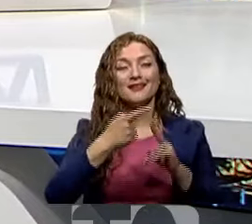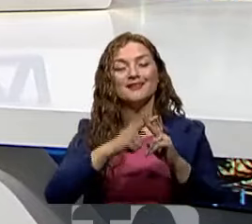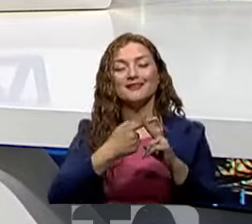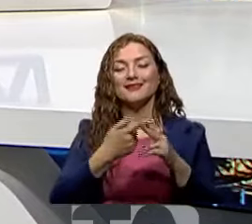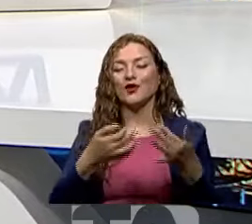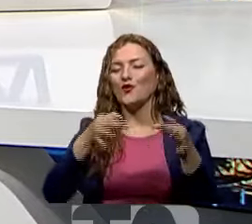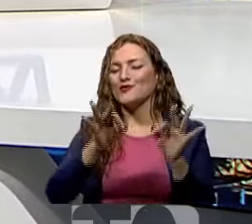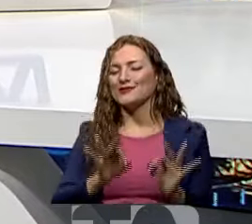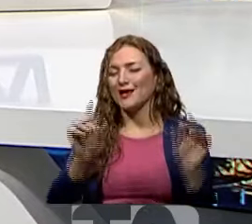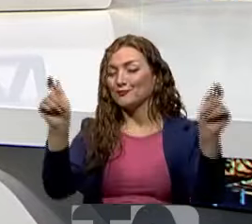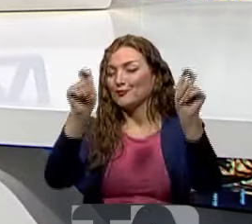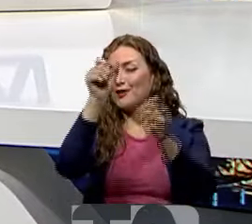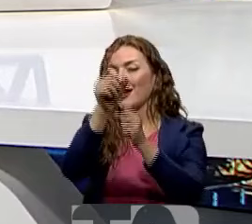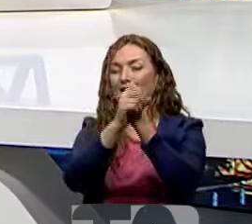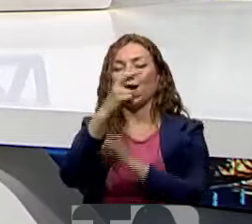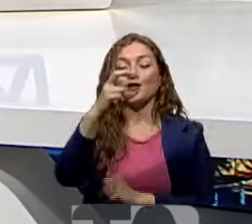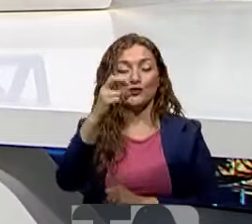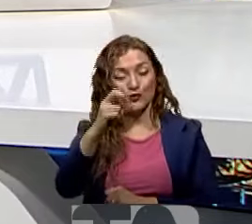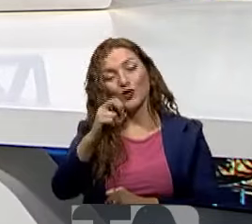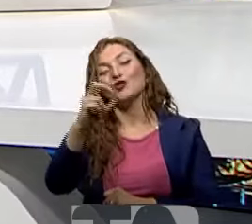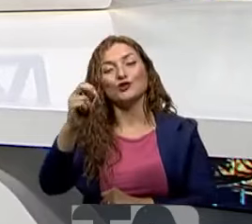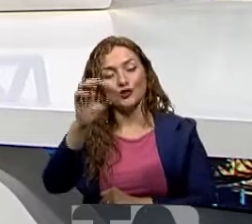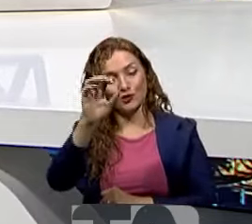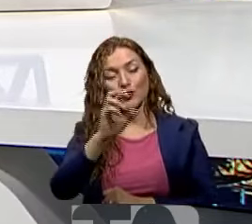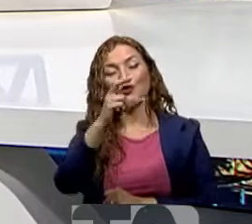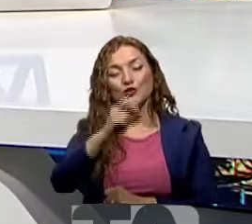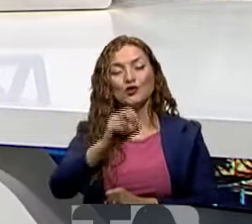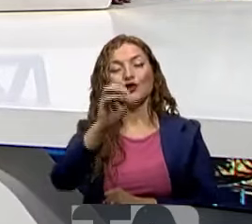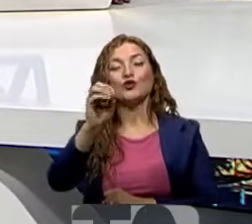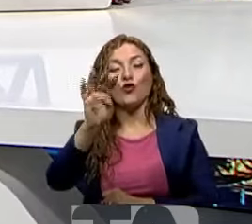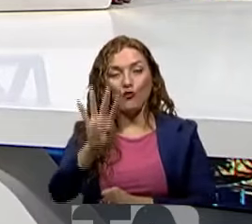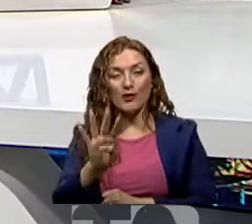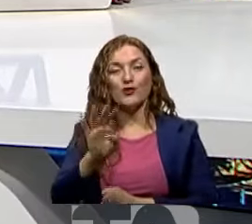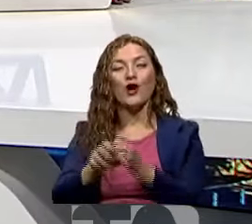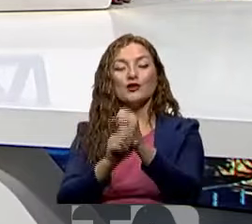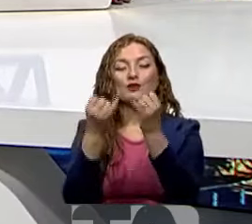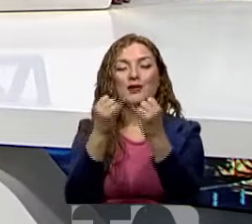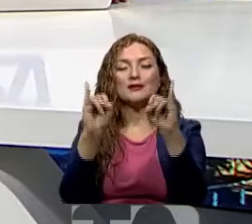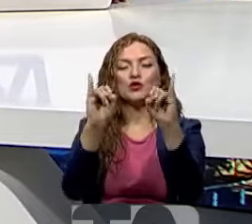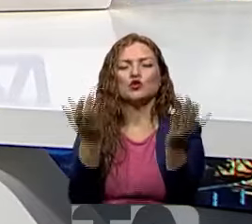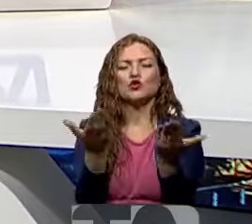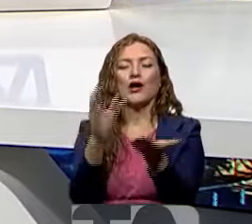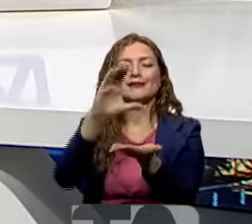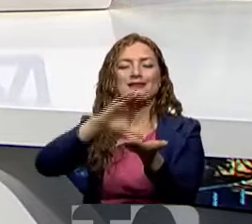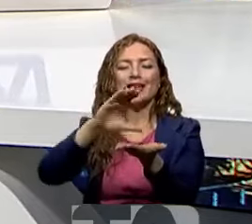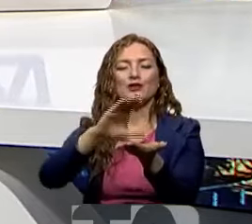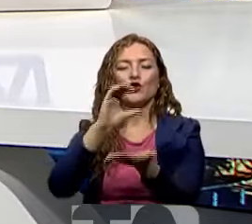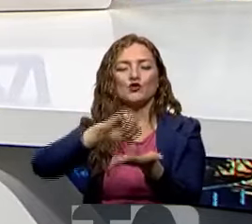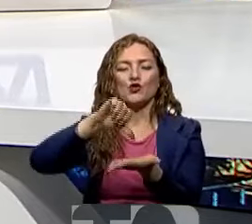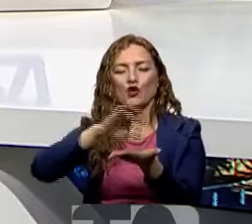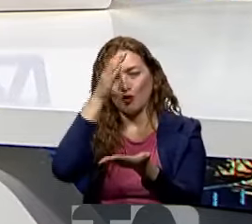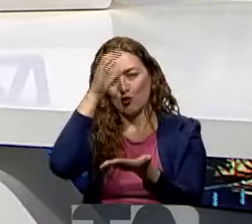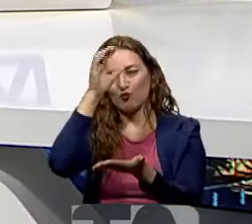oficial a esta celebración por los 204 años de independencia. Y el evento se llevó a cabo en el centro de la ciudad y resaltó la